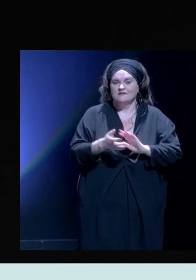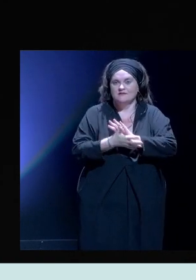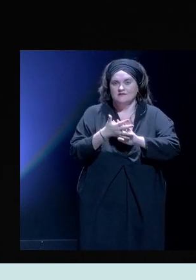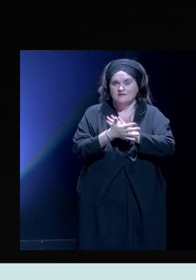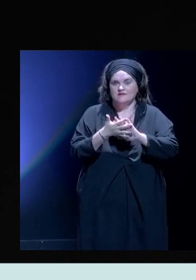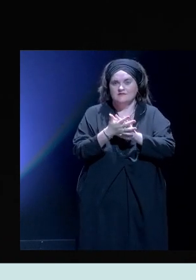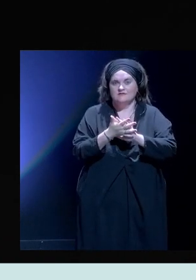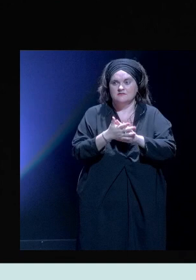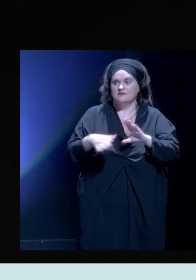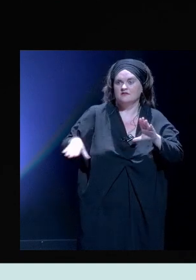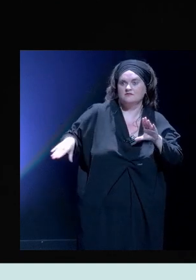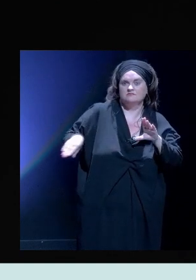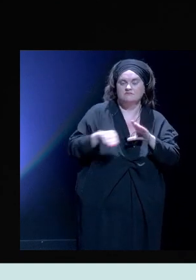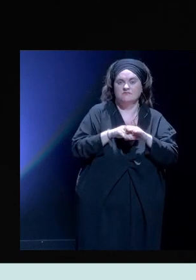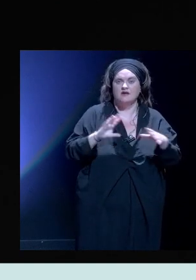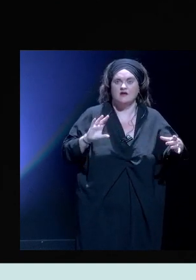apego social,